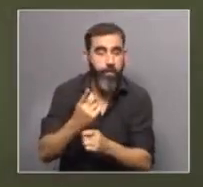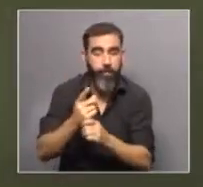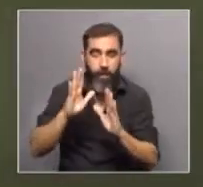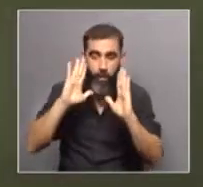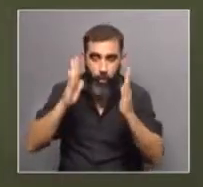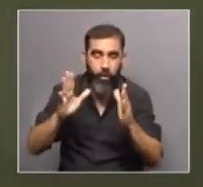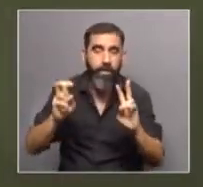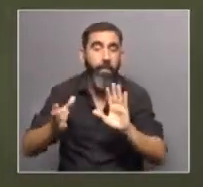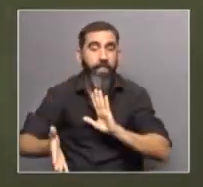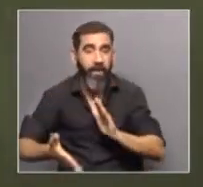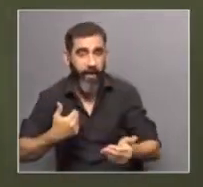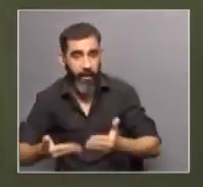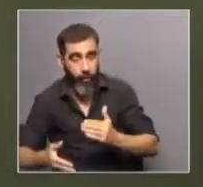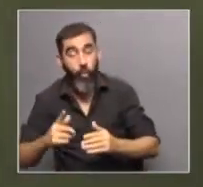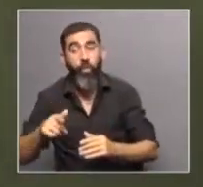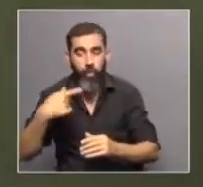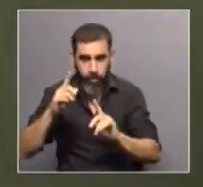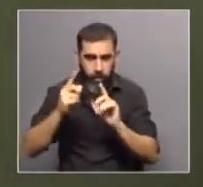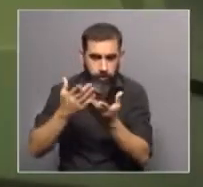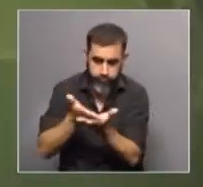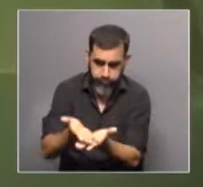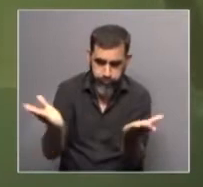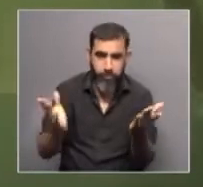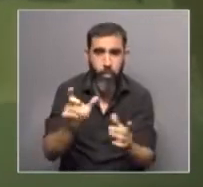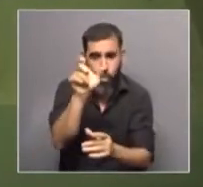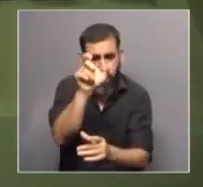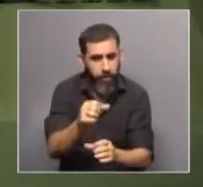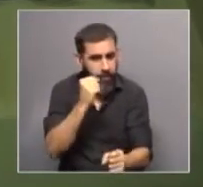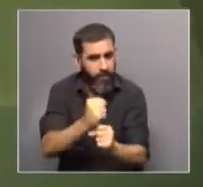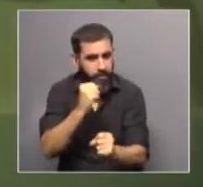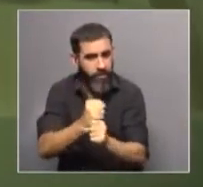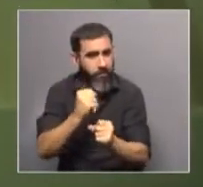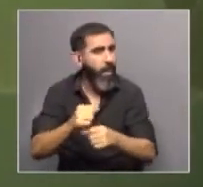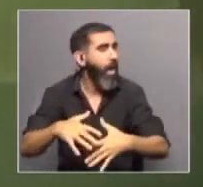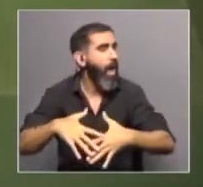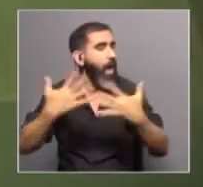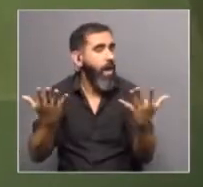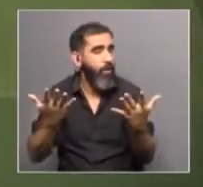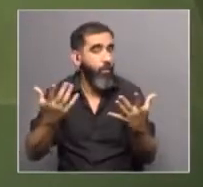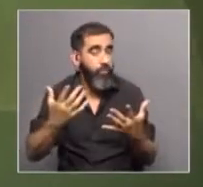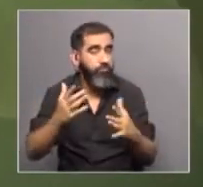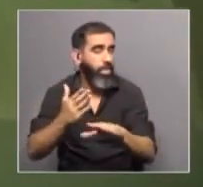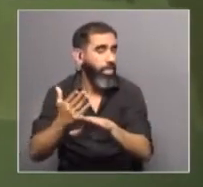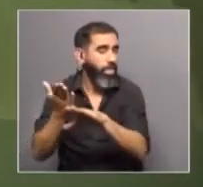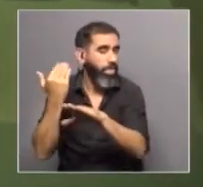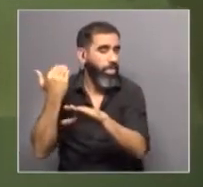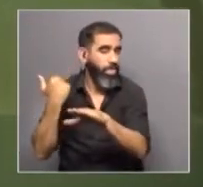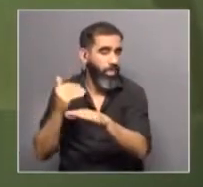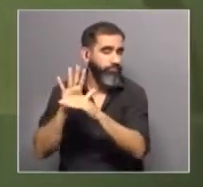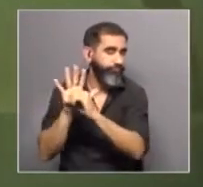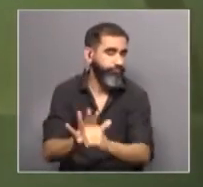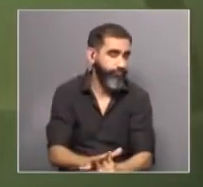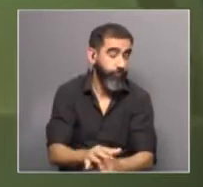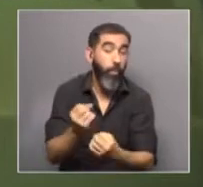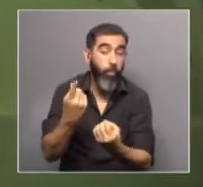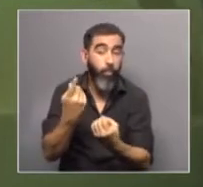la condición de género, pero también mostró que había alguien trabajando en algo que había sido relegado, porque en realidad esta línea de